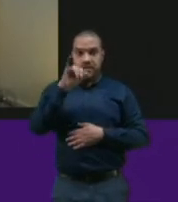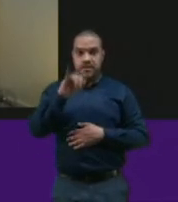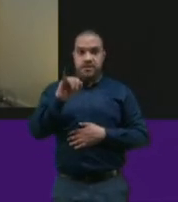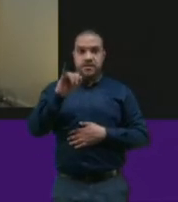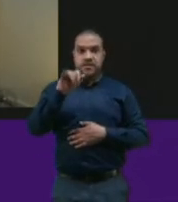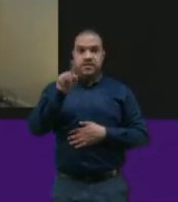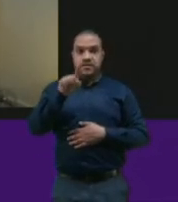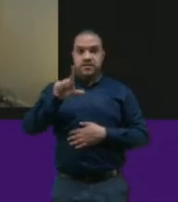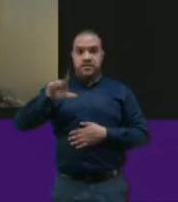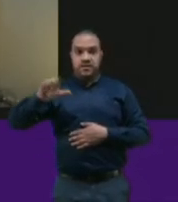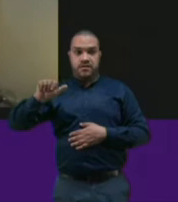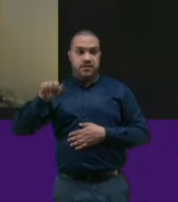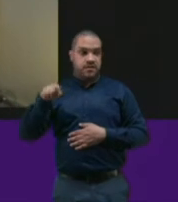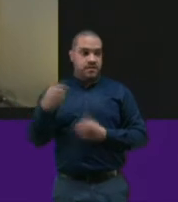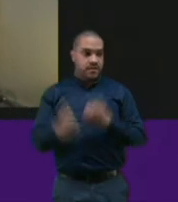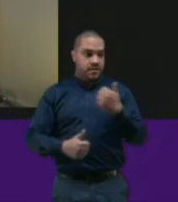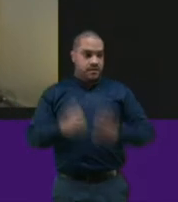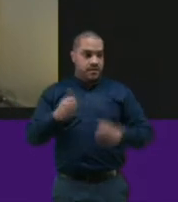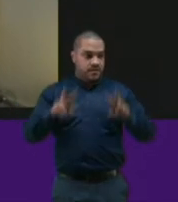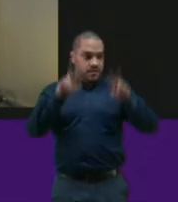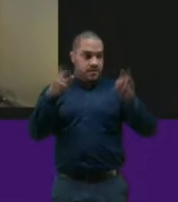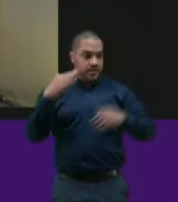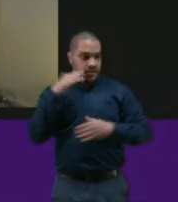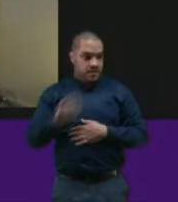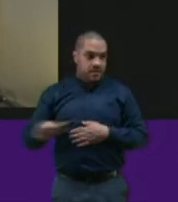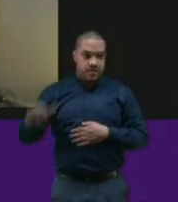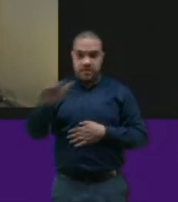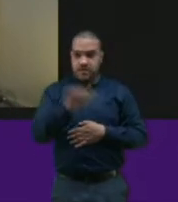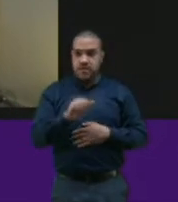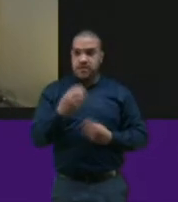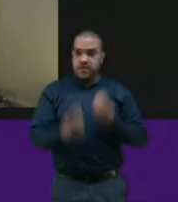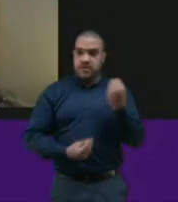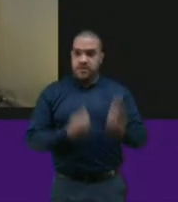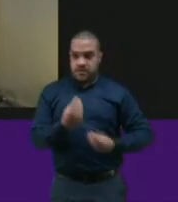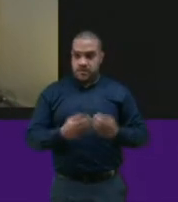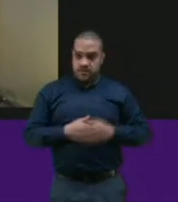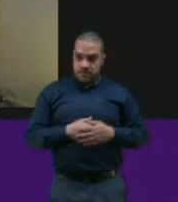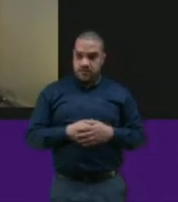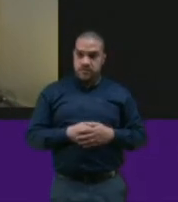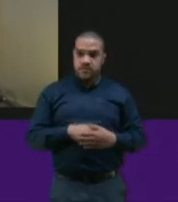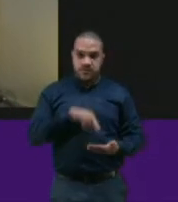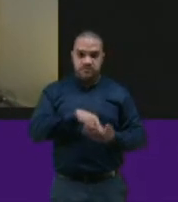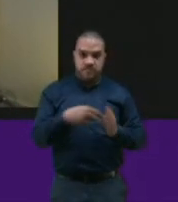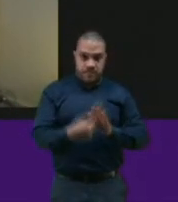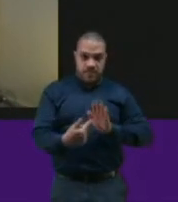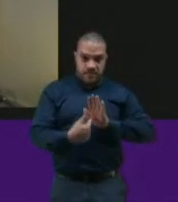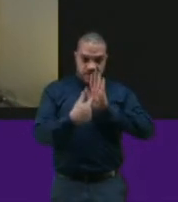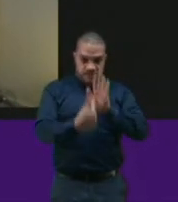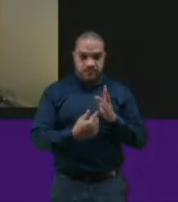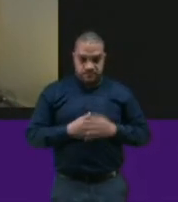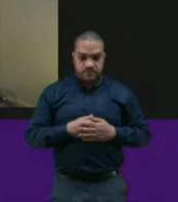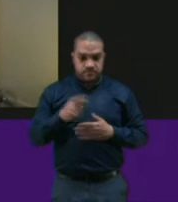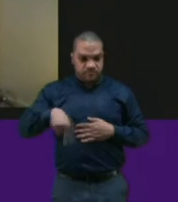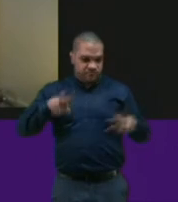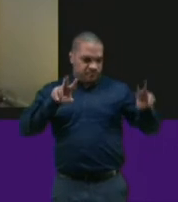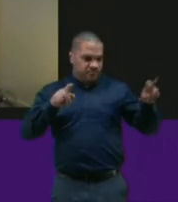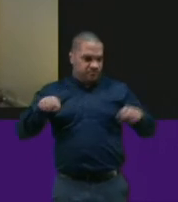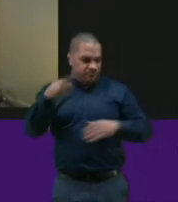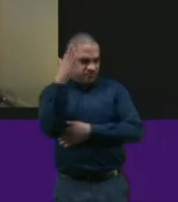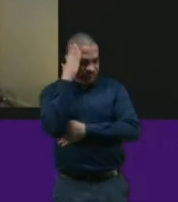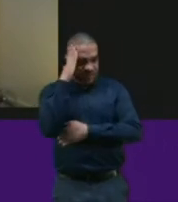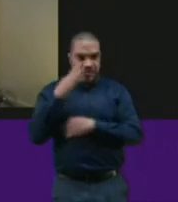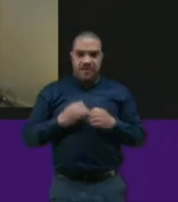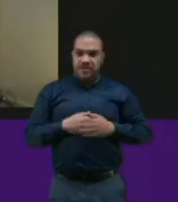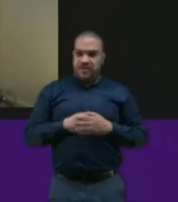tema de mujeres. Ahí sí, no me toquen ese vals porque me matan. Ese es mi tema. Ustedes saben, señores,